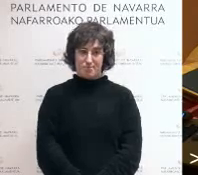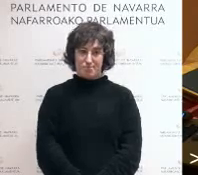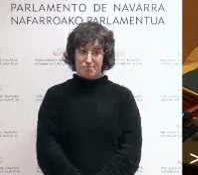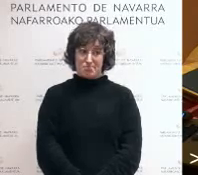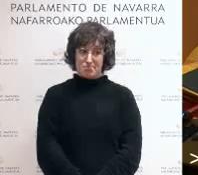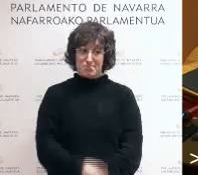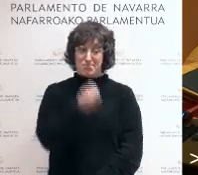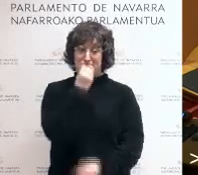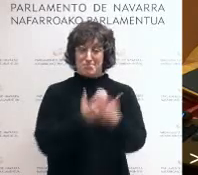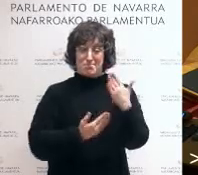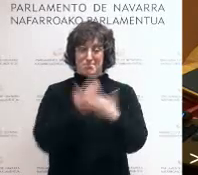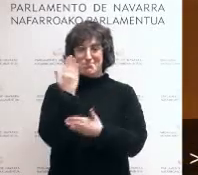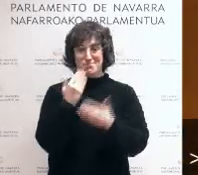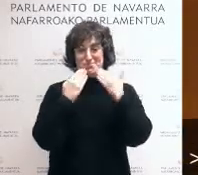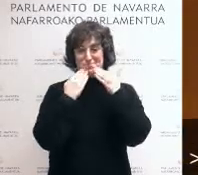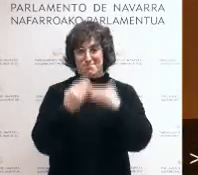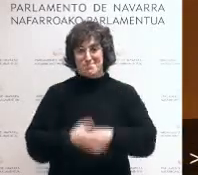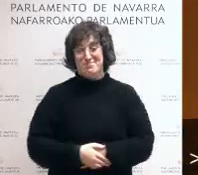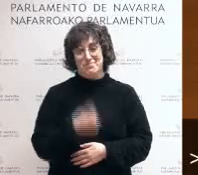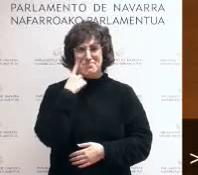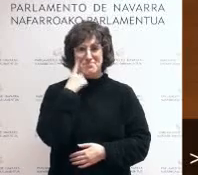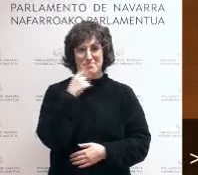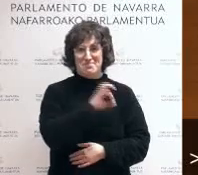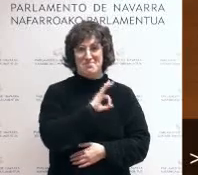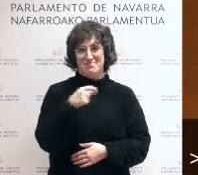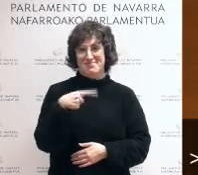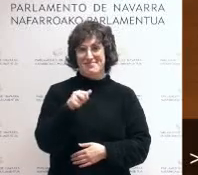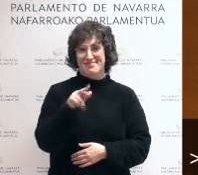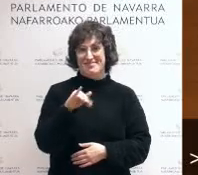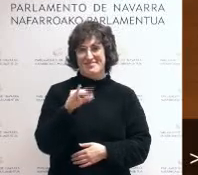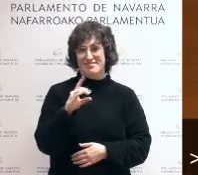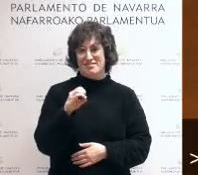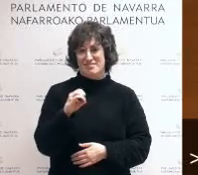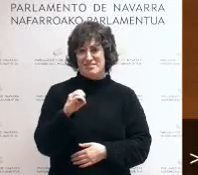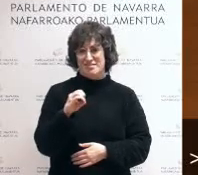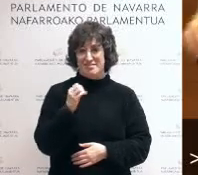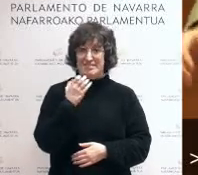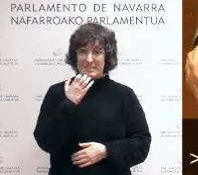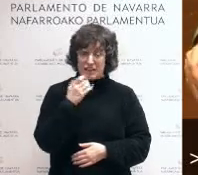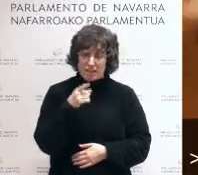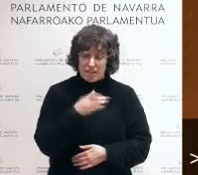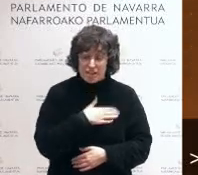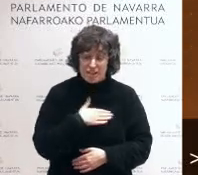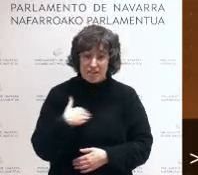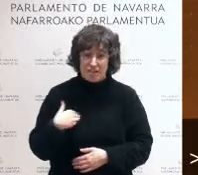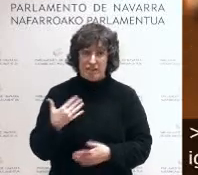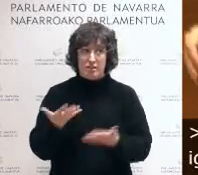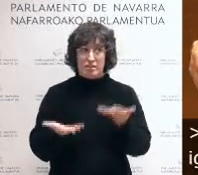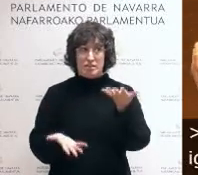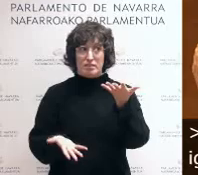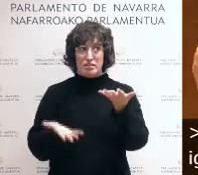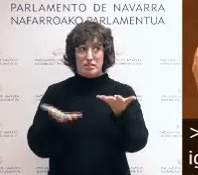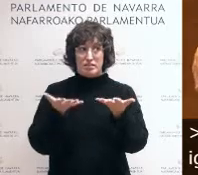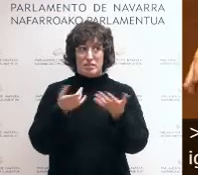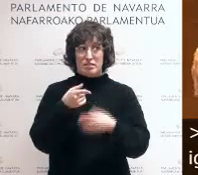Buenos días y muchas gracias. Mire, señor Garrido, si quiere igualar en esos cuadros,